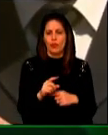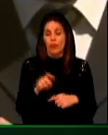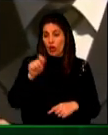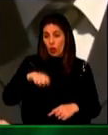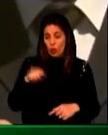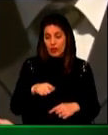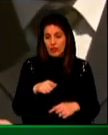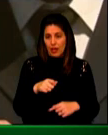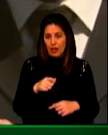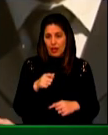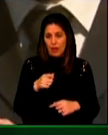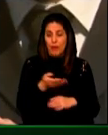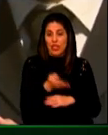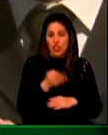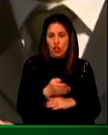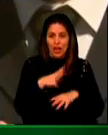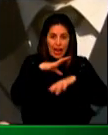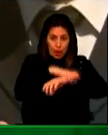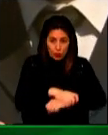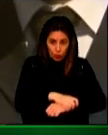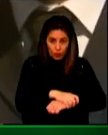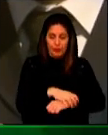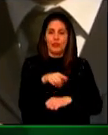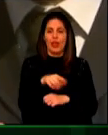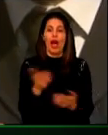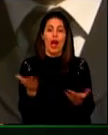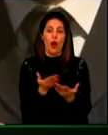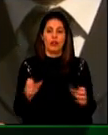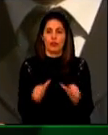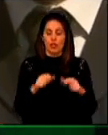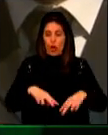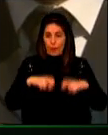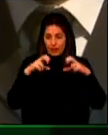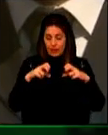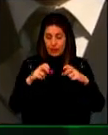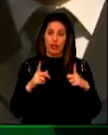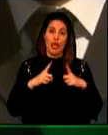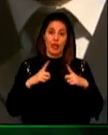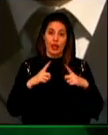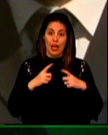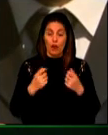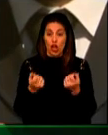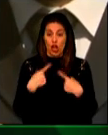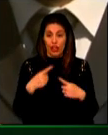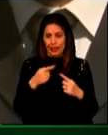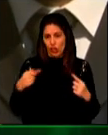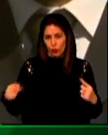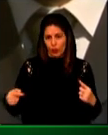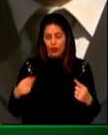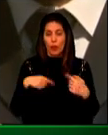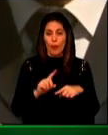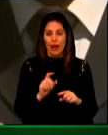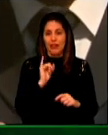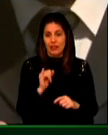la captura de ella. Bueno, ahora estamos haciendo la investigación, esperemos que nos dé todos los instrumentos como para ahora